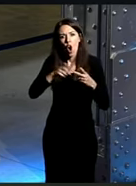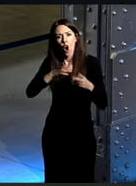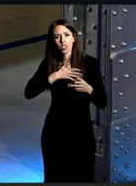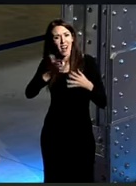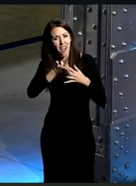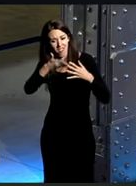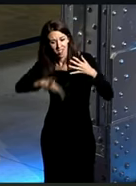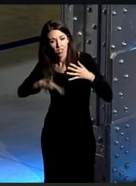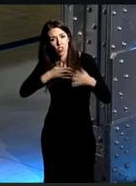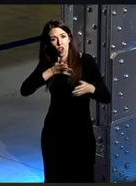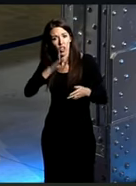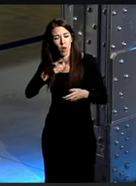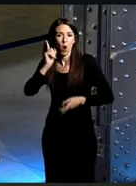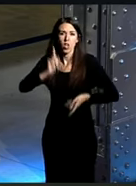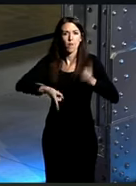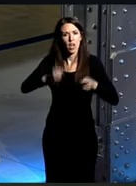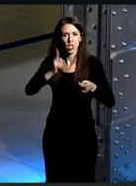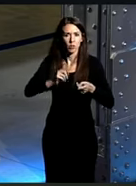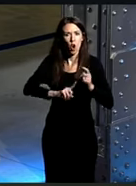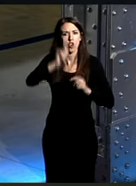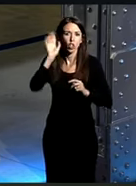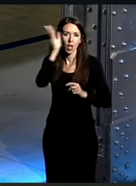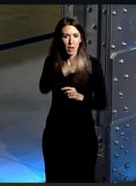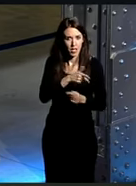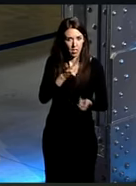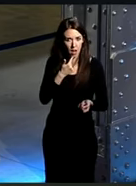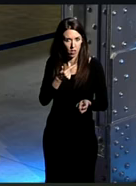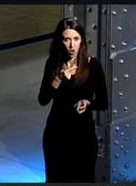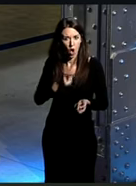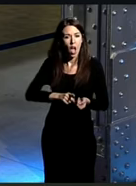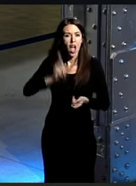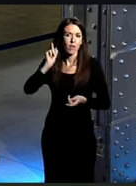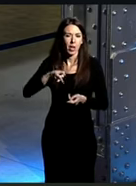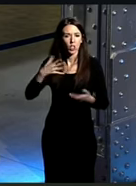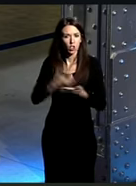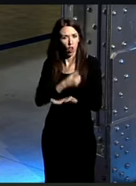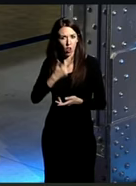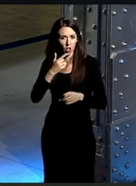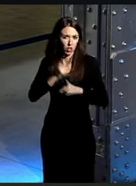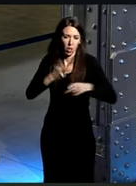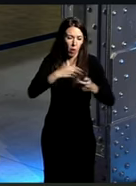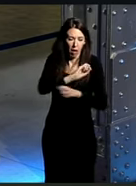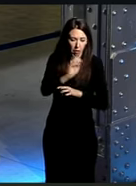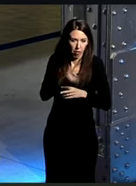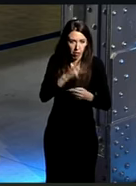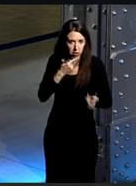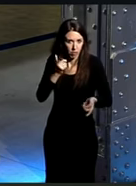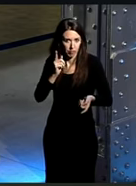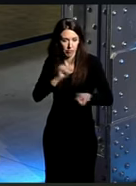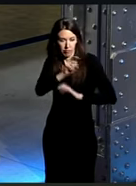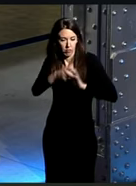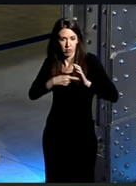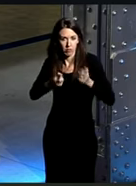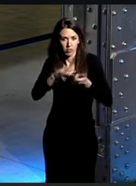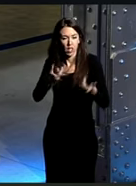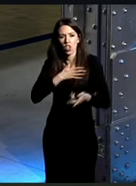ir porque es el imperialismo norteamericano. Y los alumnos de la UBA son todos marxistas, leninistas, no